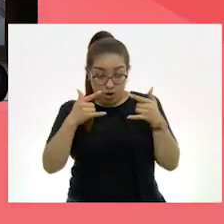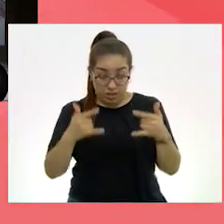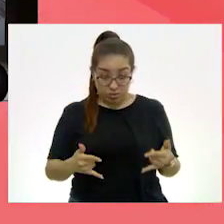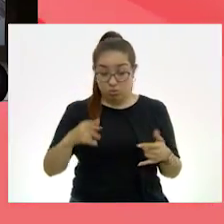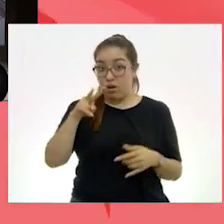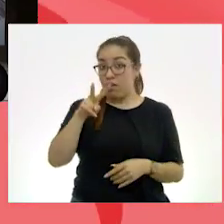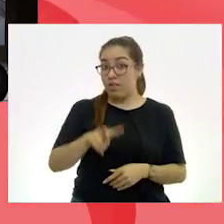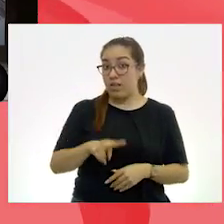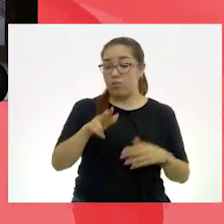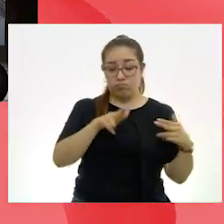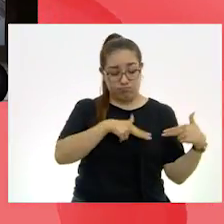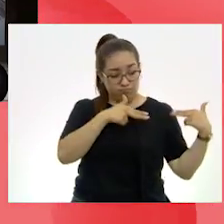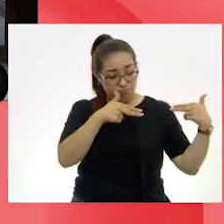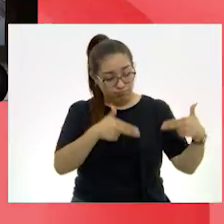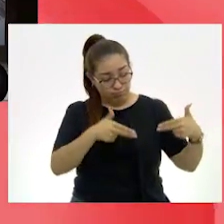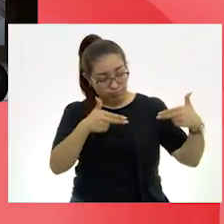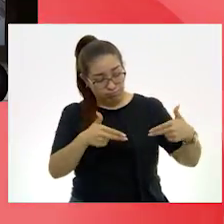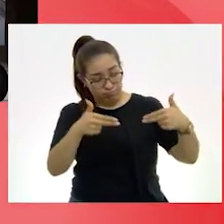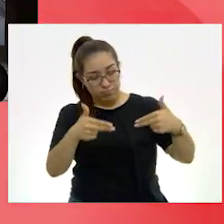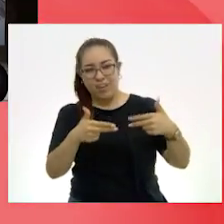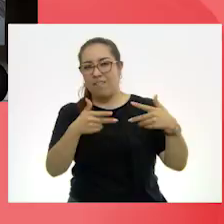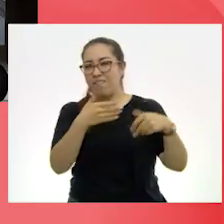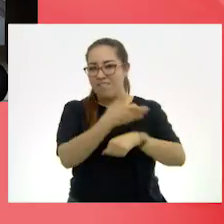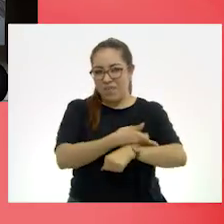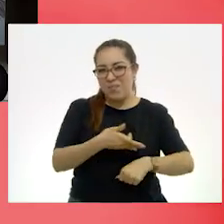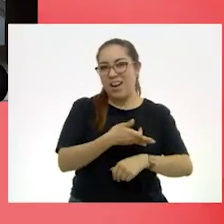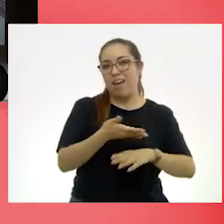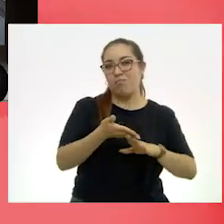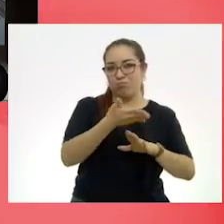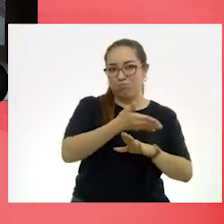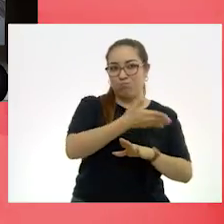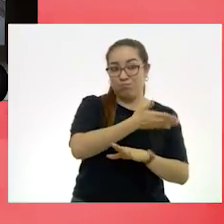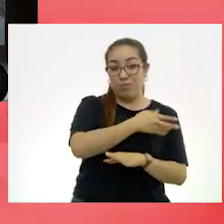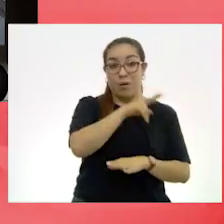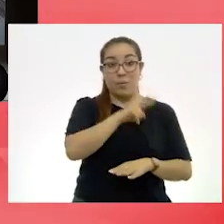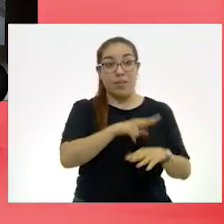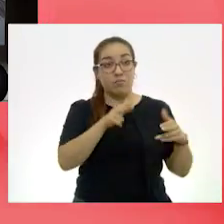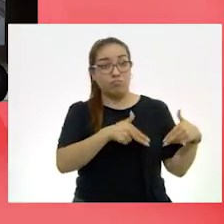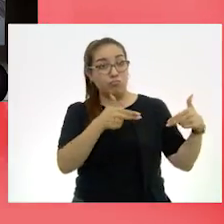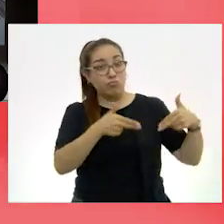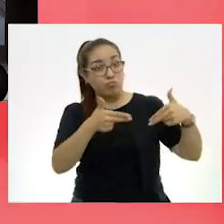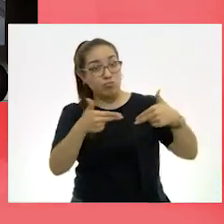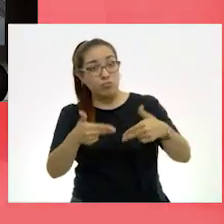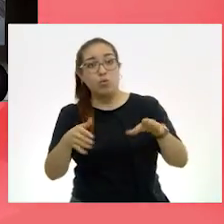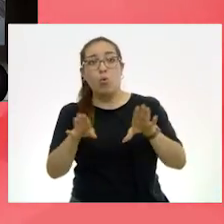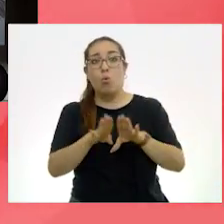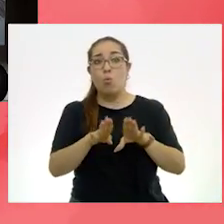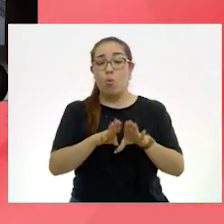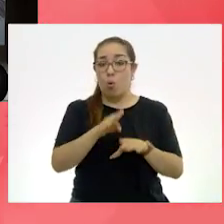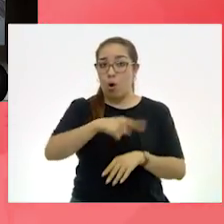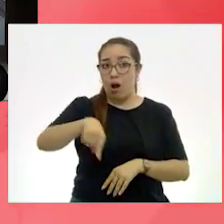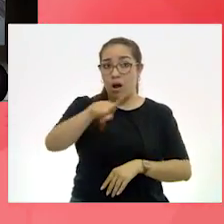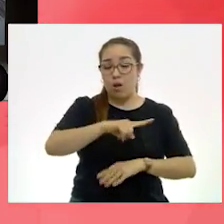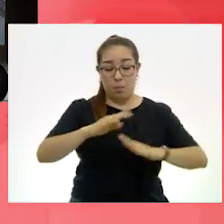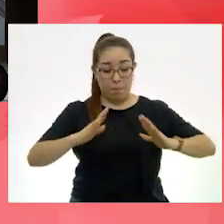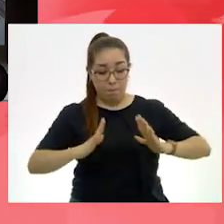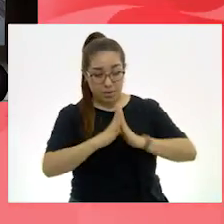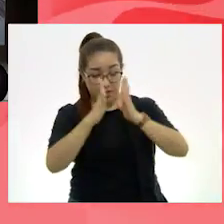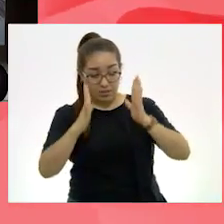de viva voz de sus tíos Cristino y José María, que participaron en la intervención